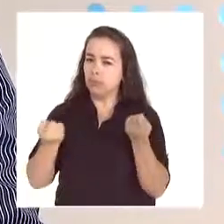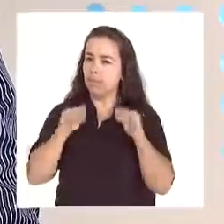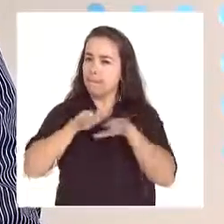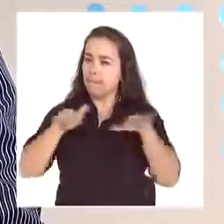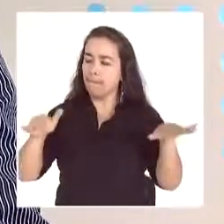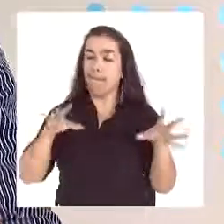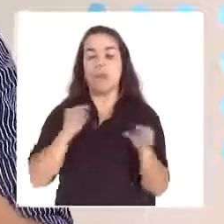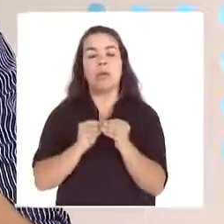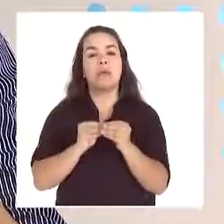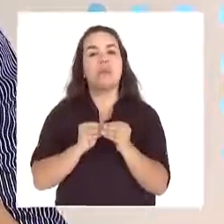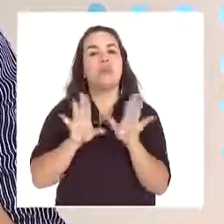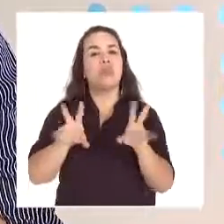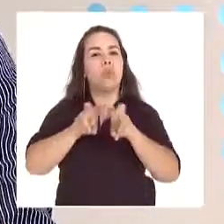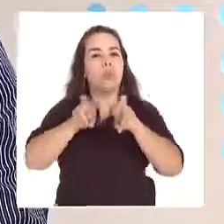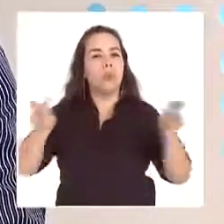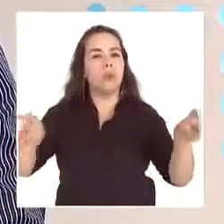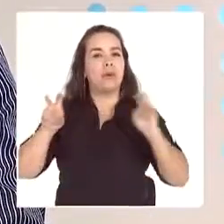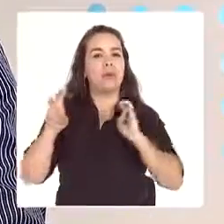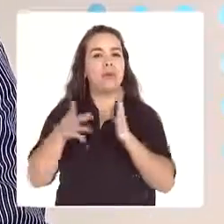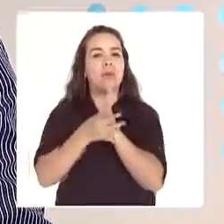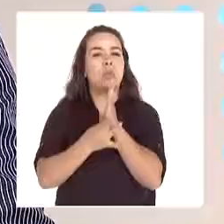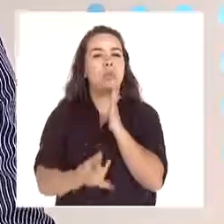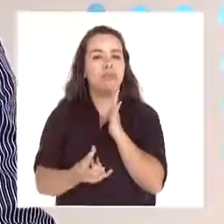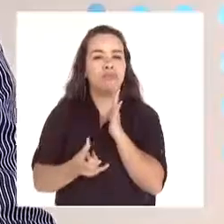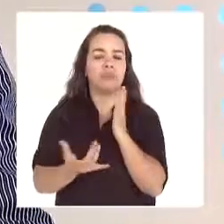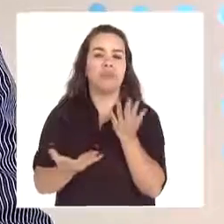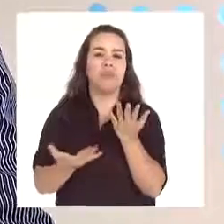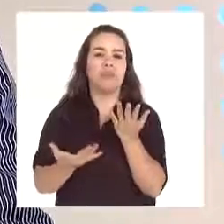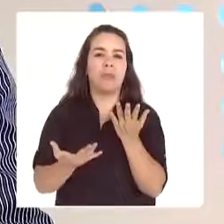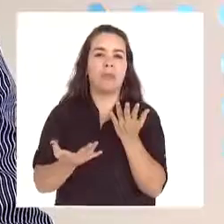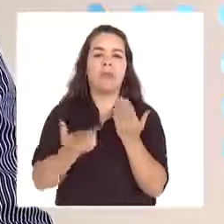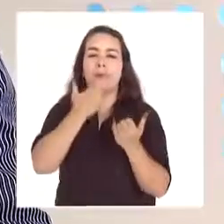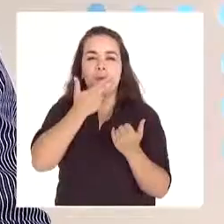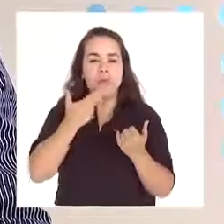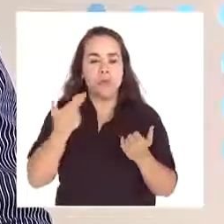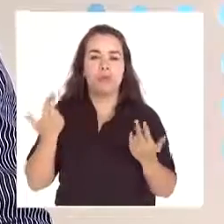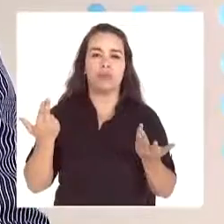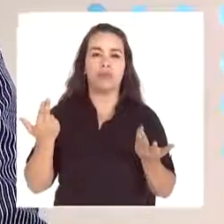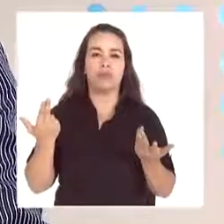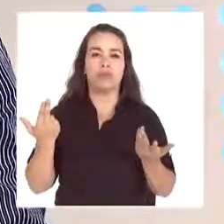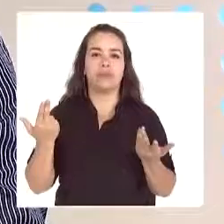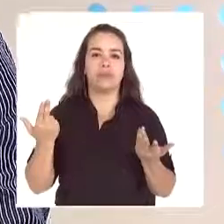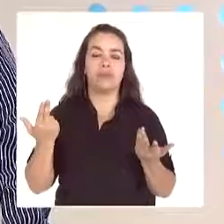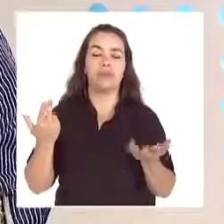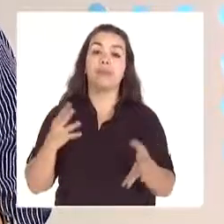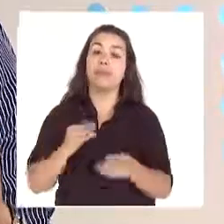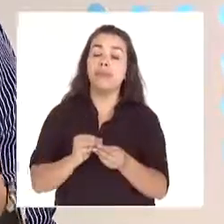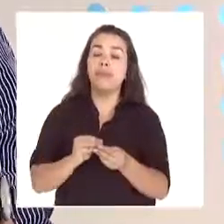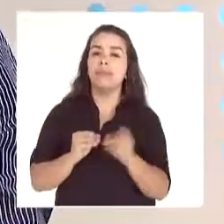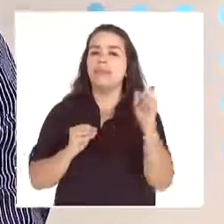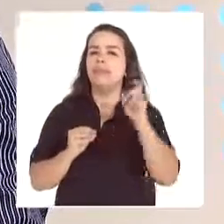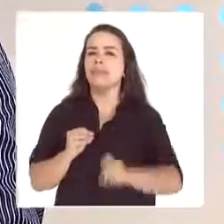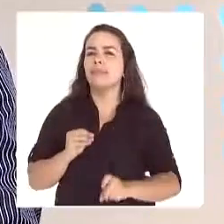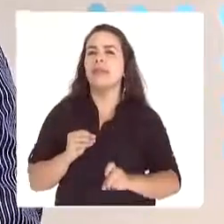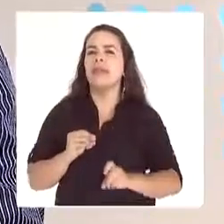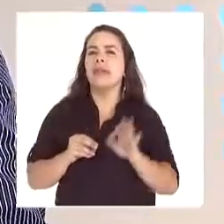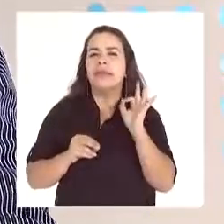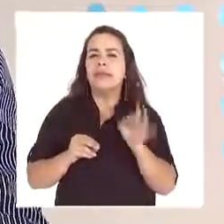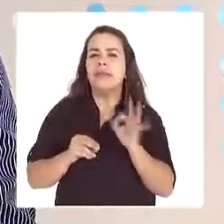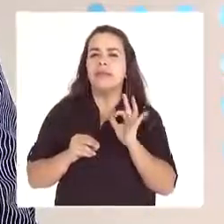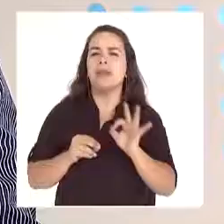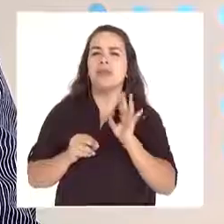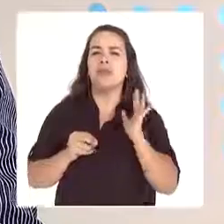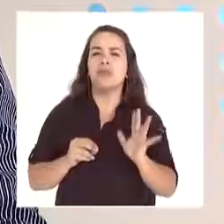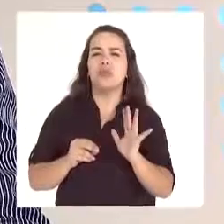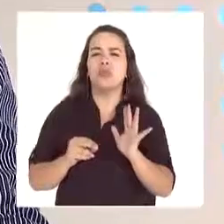mantener controlados los niveles de glucosa, mantener siempre controladas las cifras tensionales en